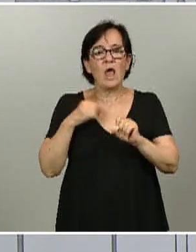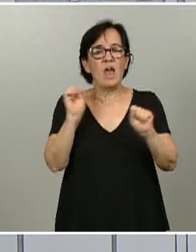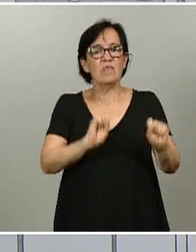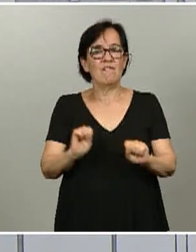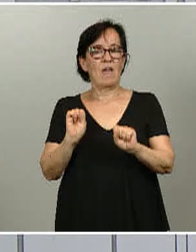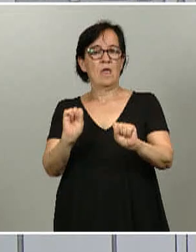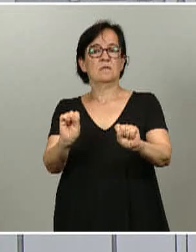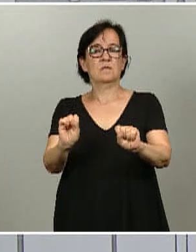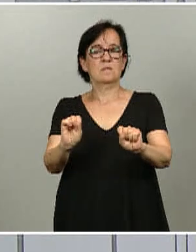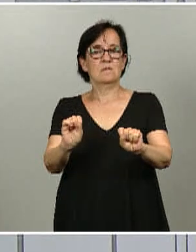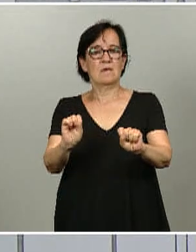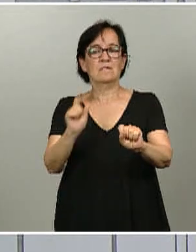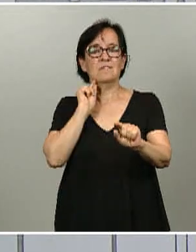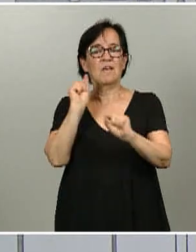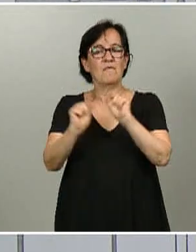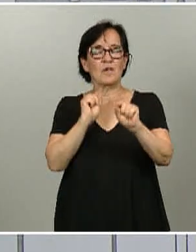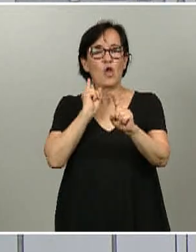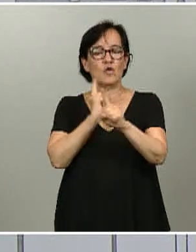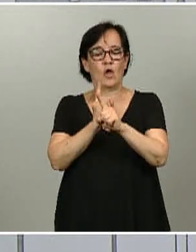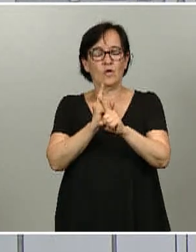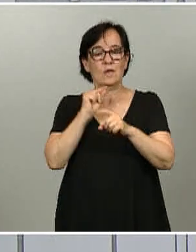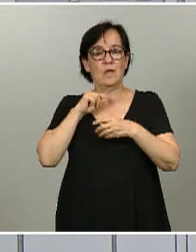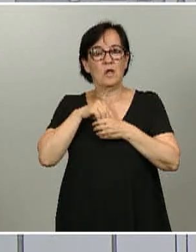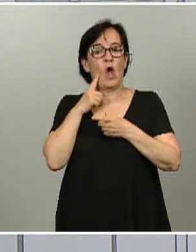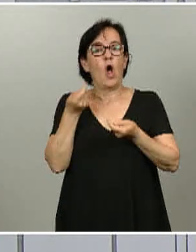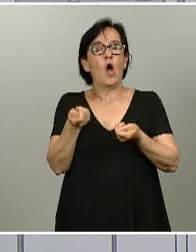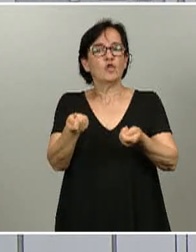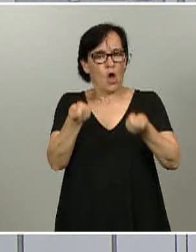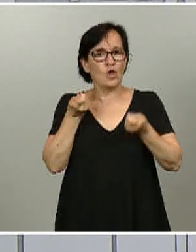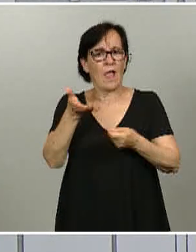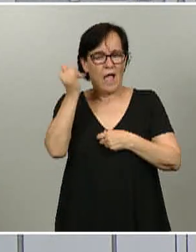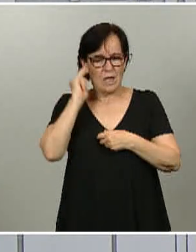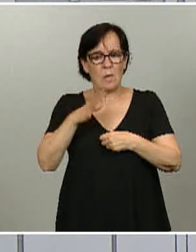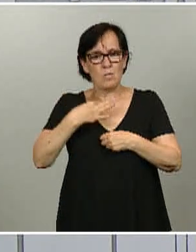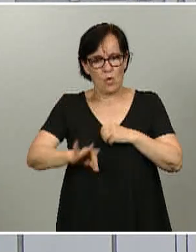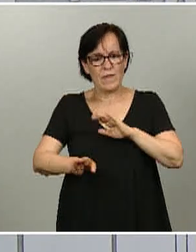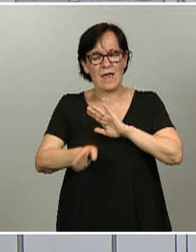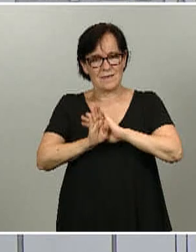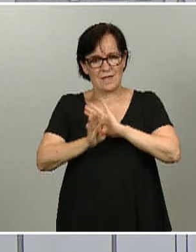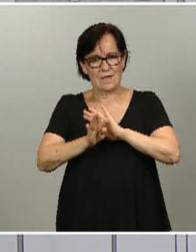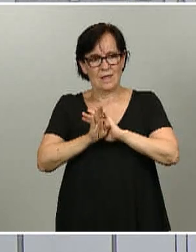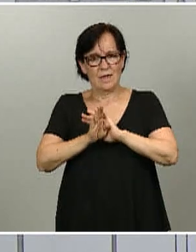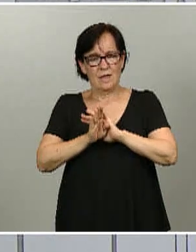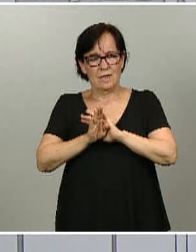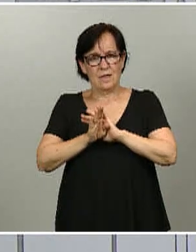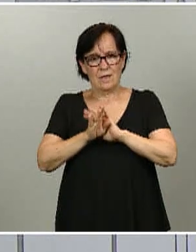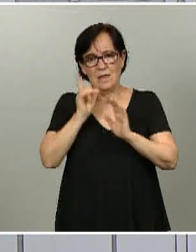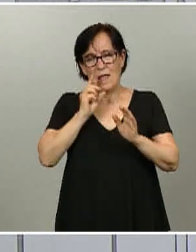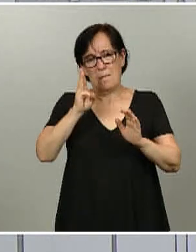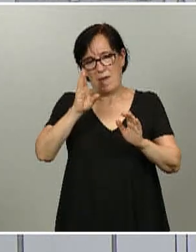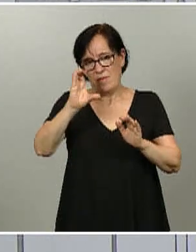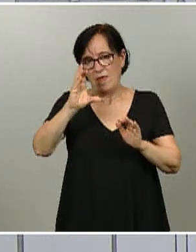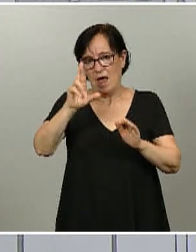tanto, la carga viral esté controlada, aunque pueda seguir obteniéndose a partir de PCRs,